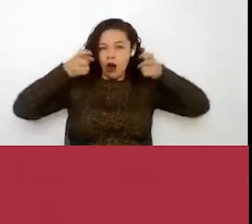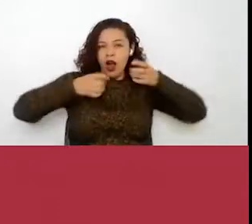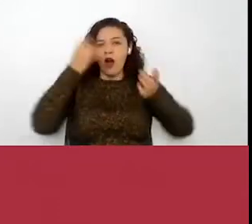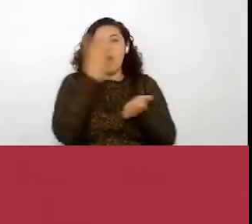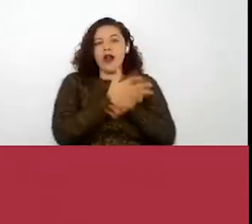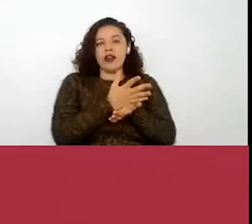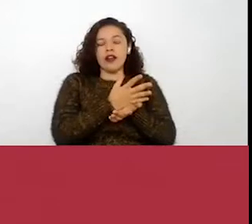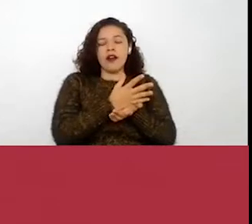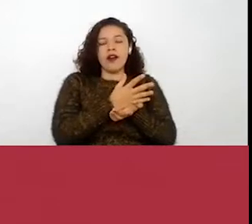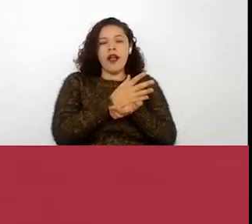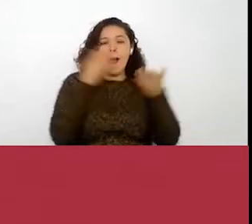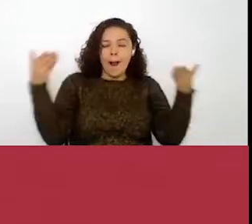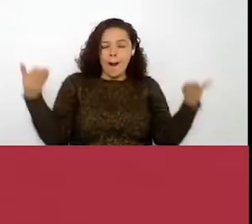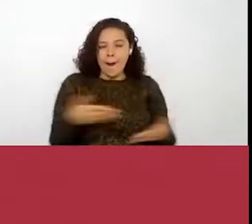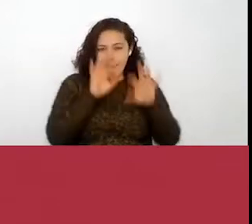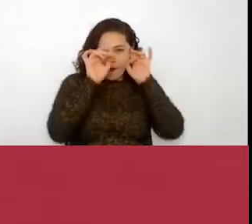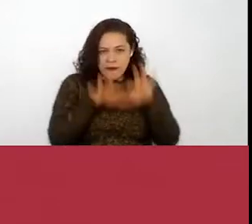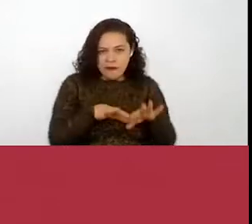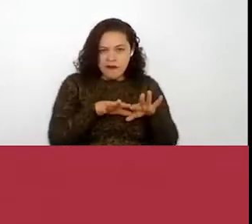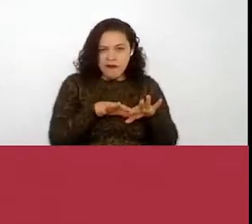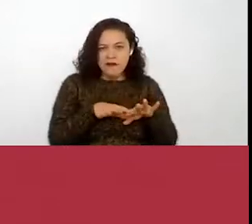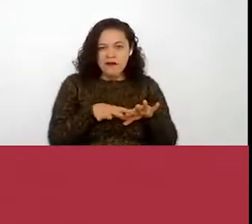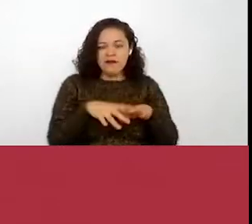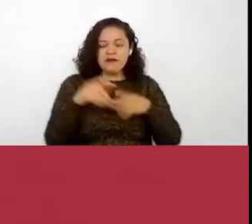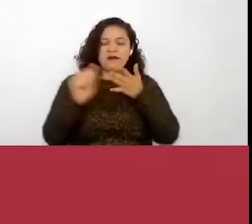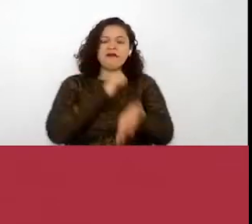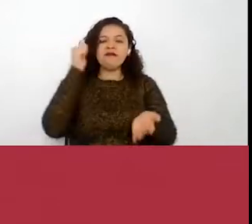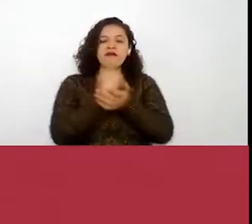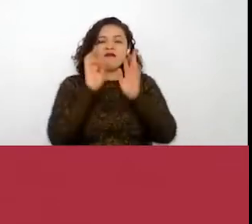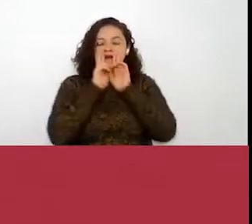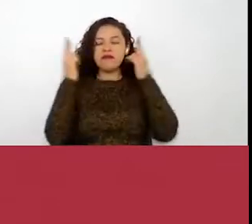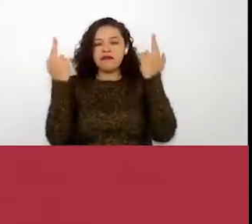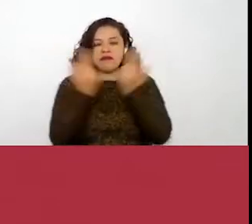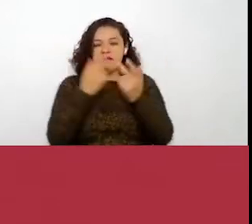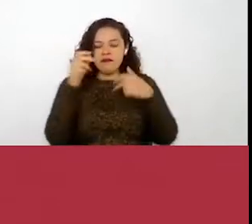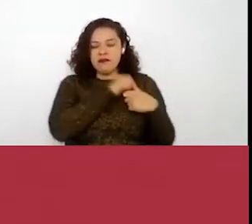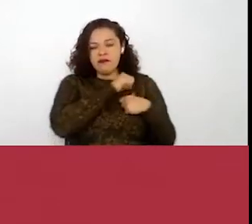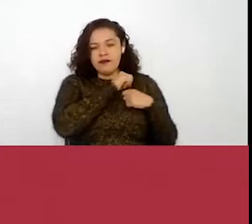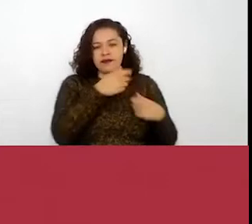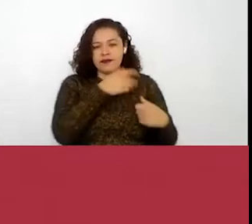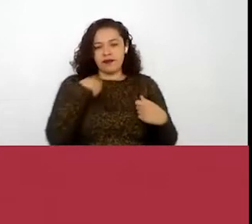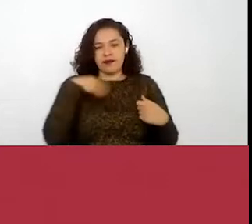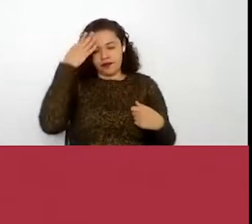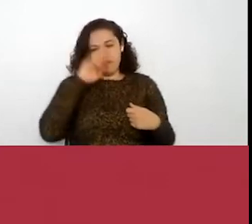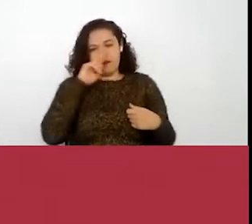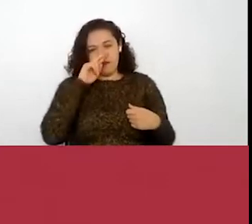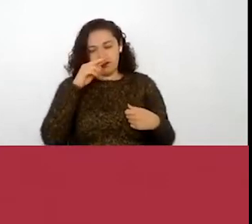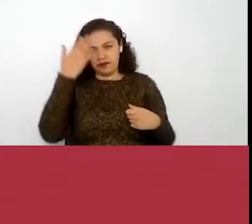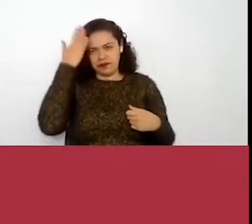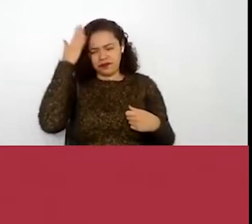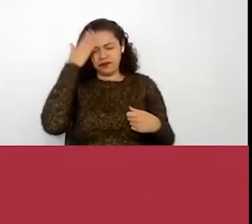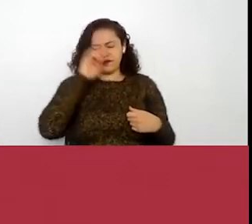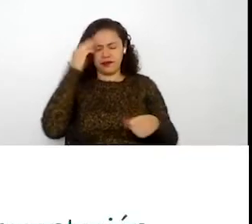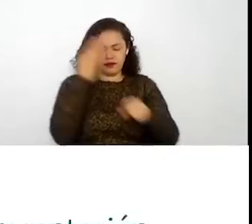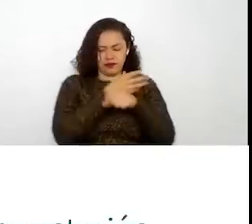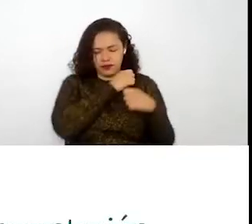escrito de presentación y el acta de sesión de patronato o de asociados en la cual se haya aprobado este presupuesto